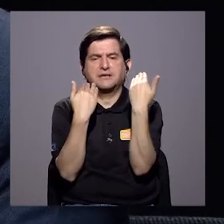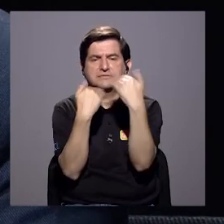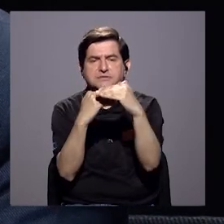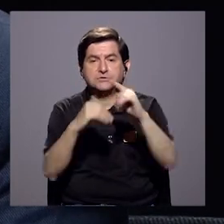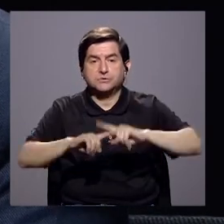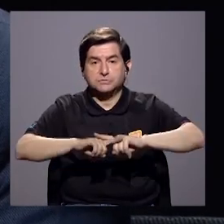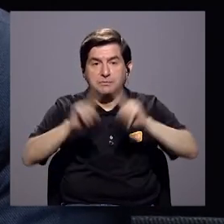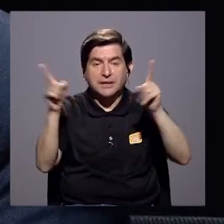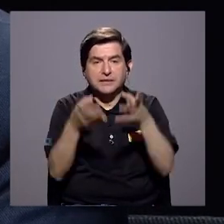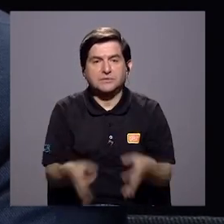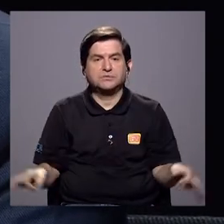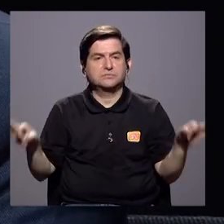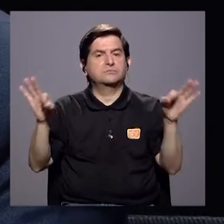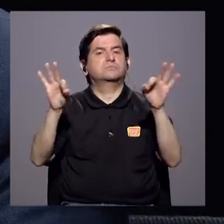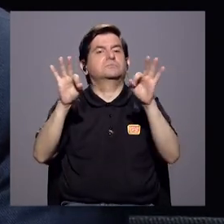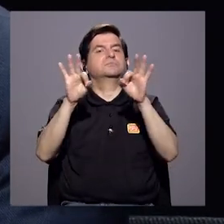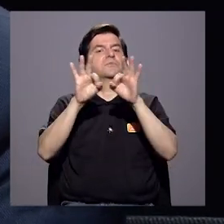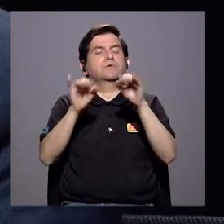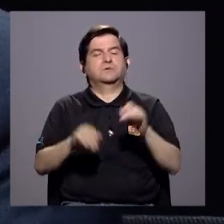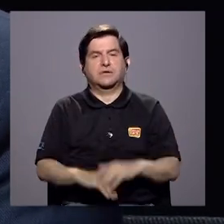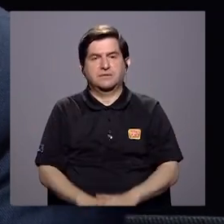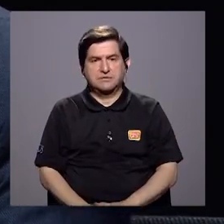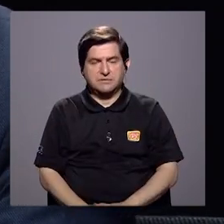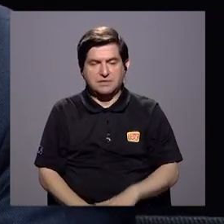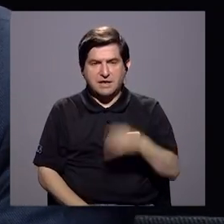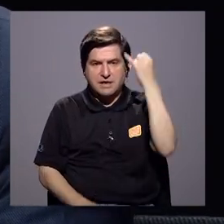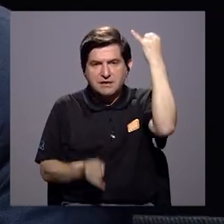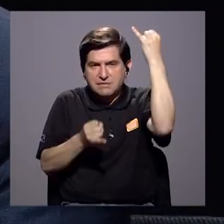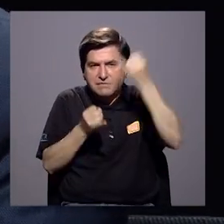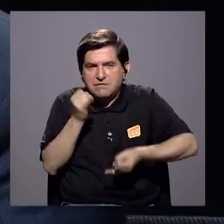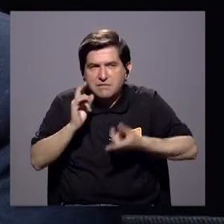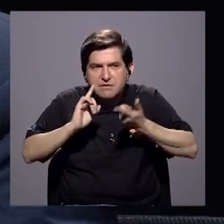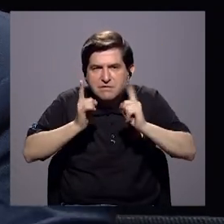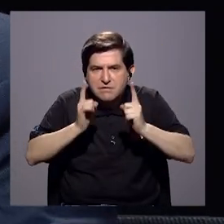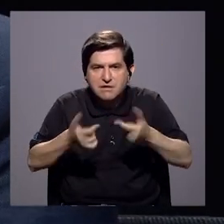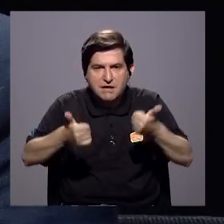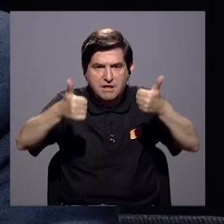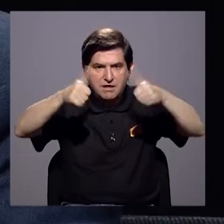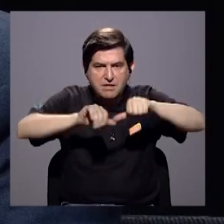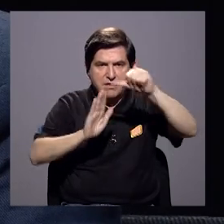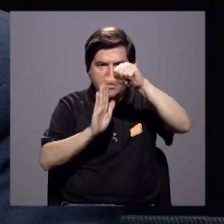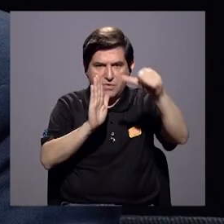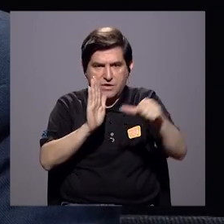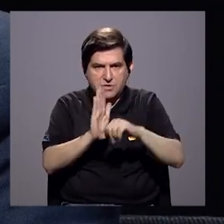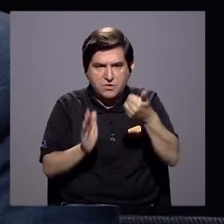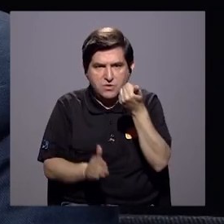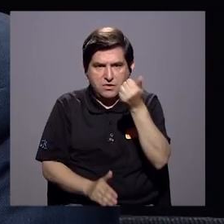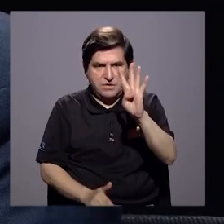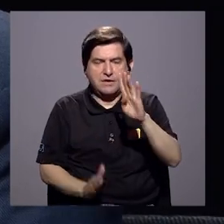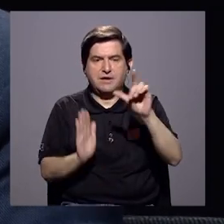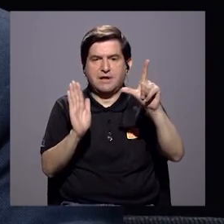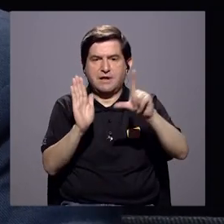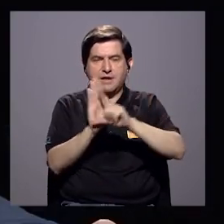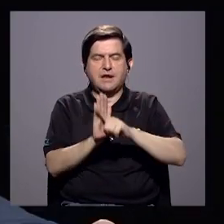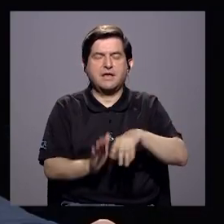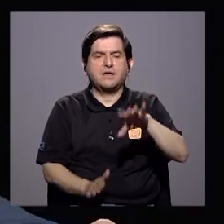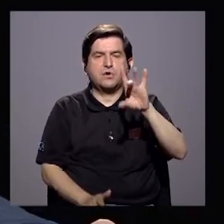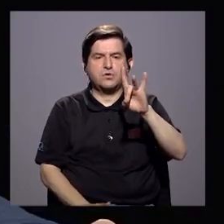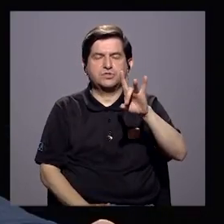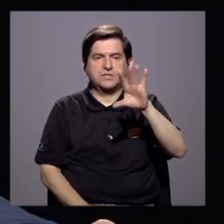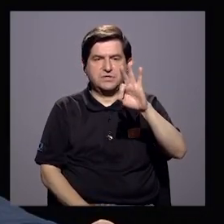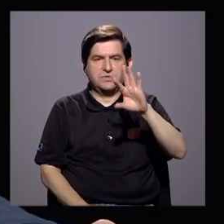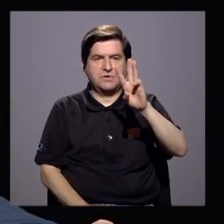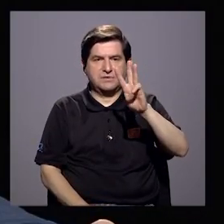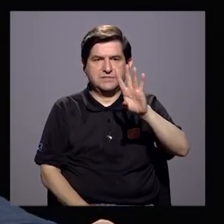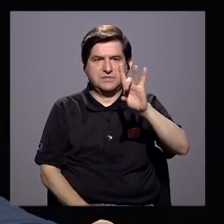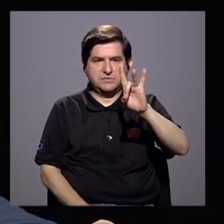sin embargo lo importante la importante conclusión es que de acuerdo al artículo 14 de la ley 89 68 que